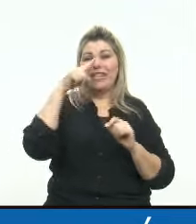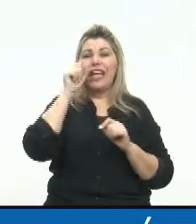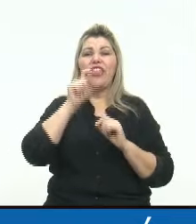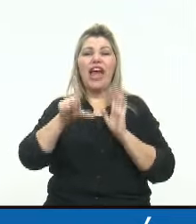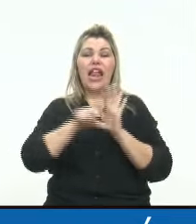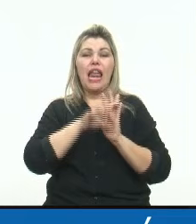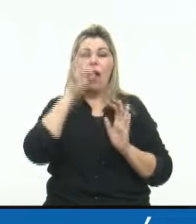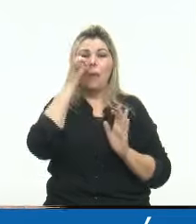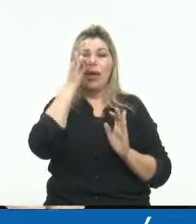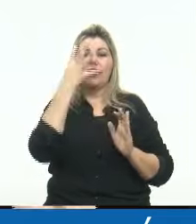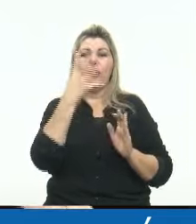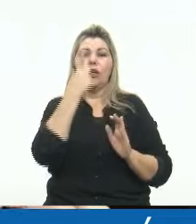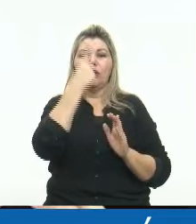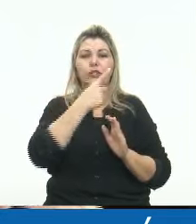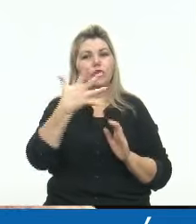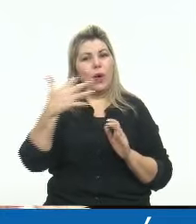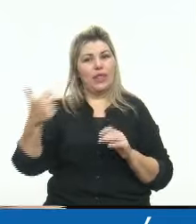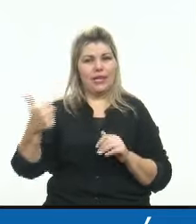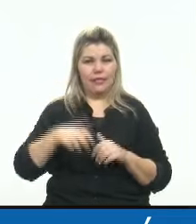24.156.